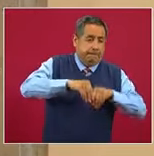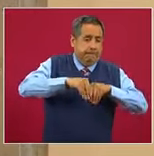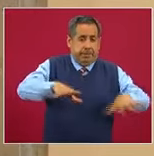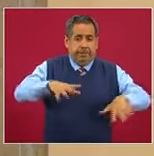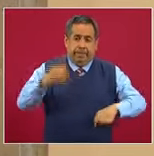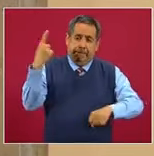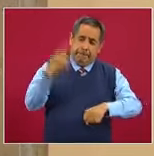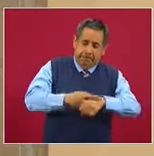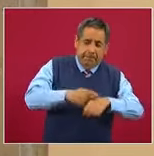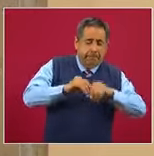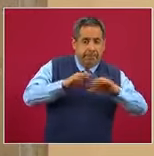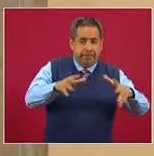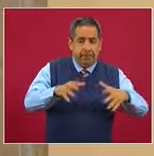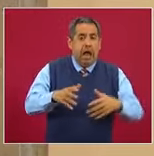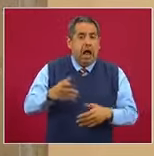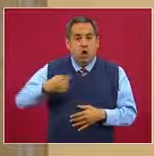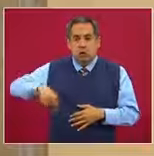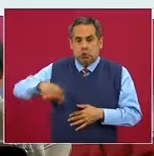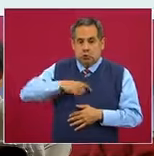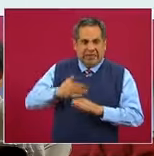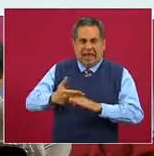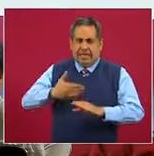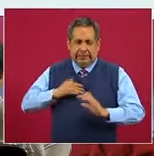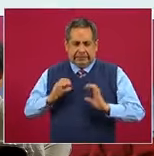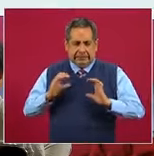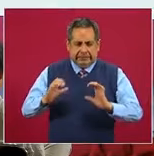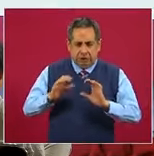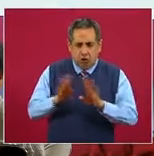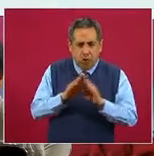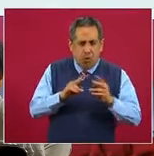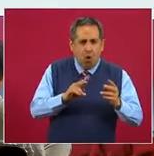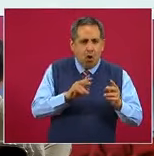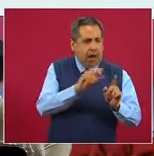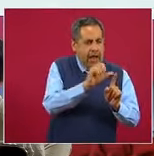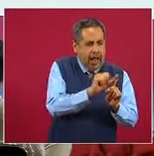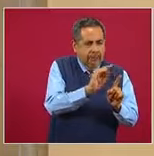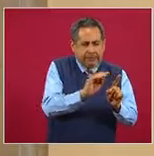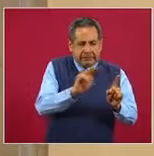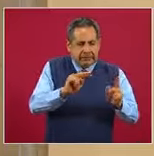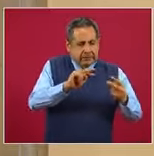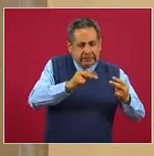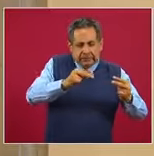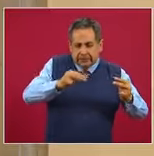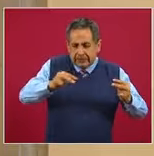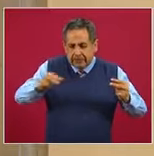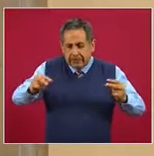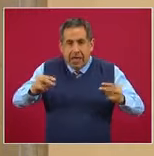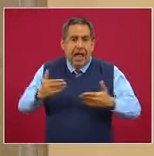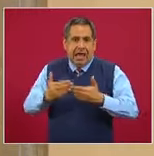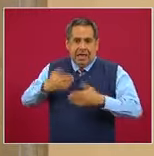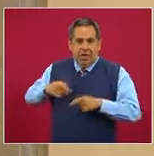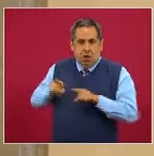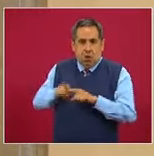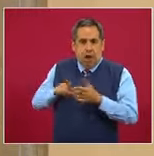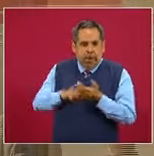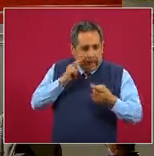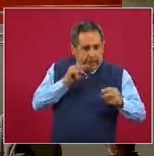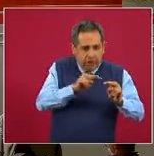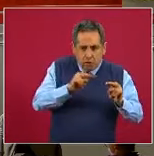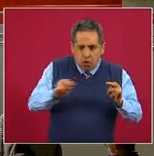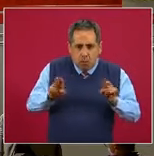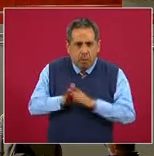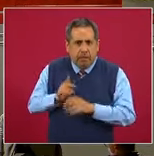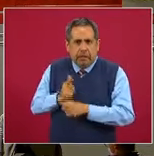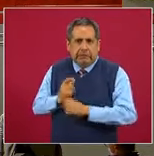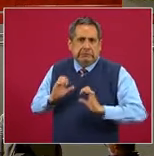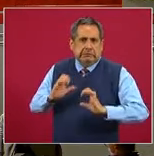nuestro país, tuviéramos la capacidad para poder obtener la secuencia, así como lo hicieron los chinos, tener nosotros la misma capacidad. ¿Me das la